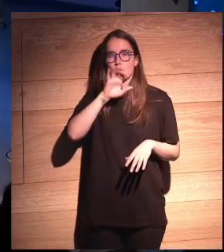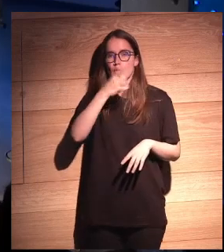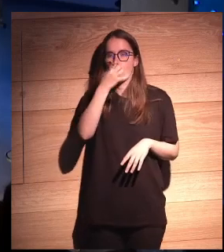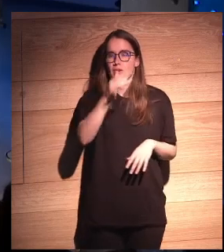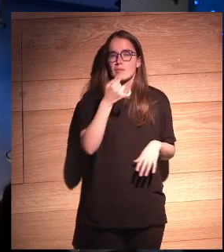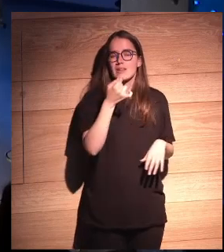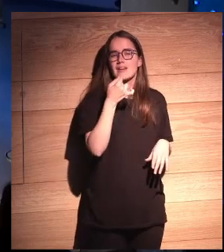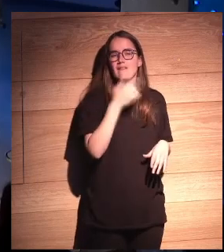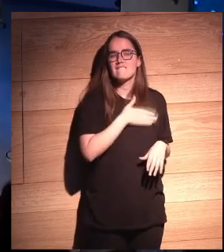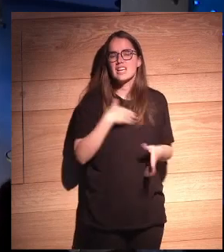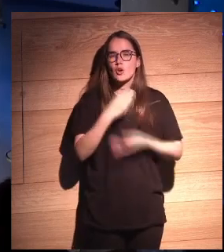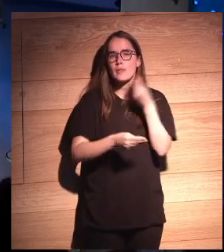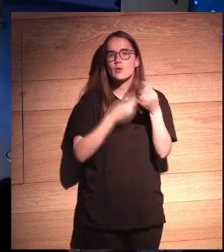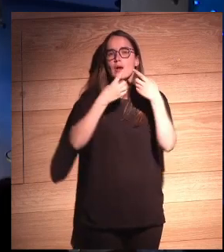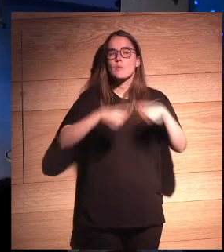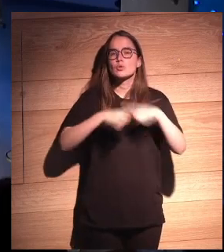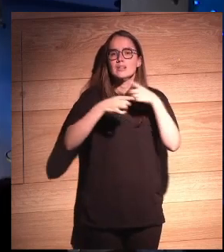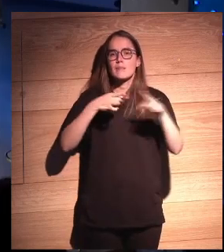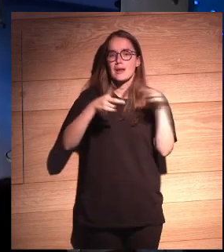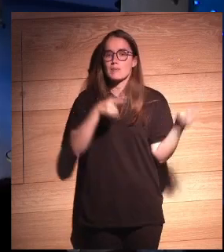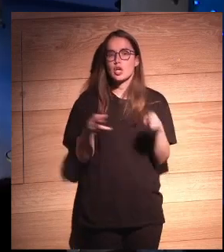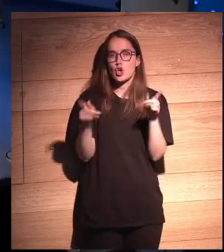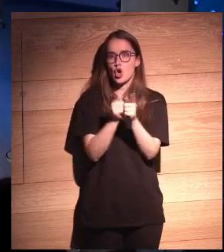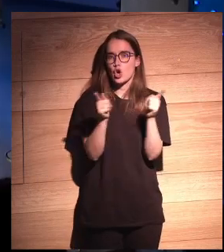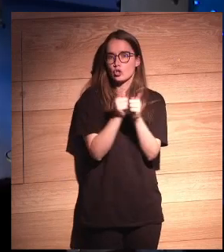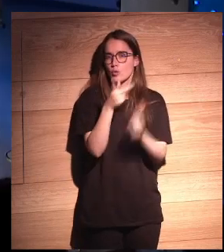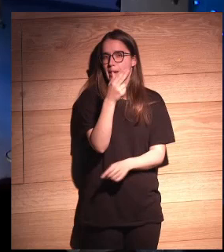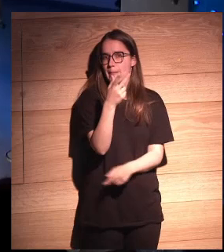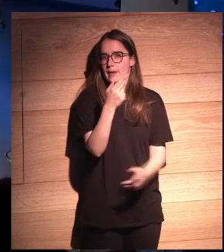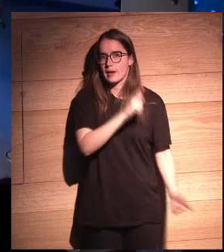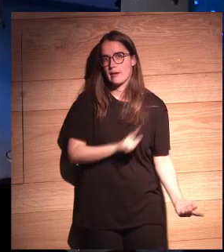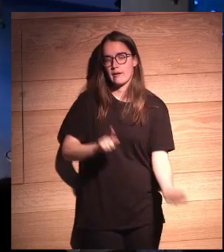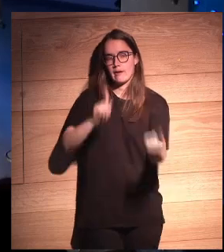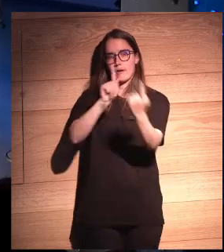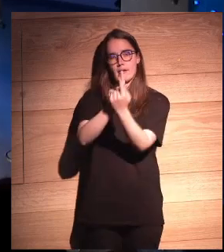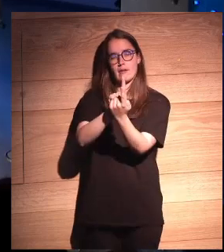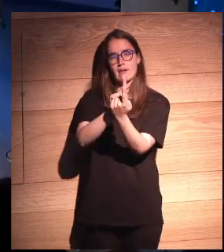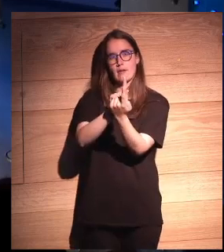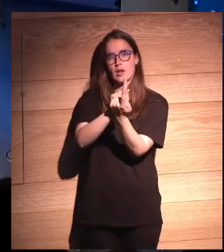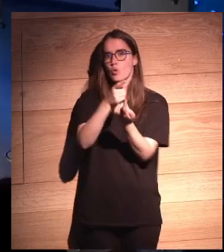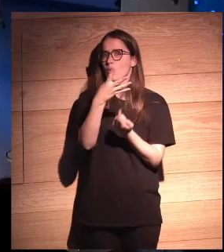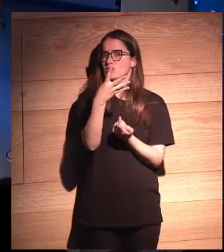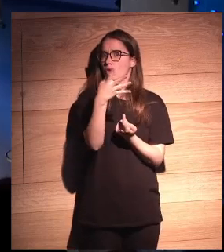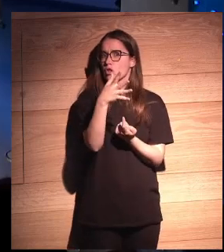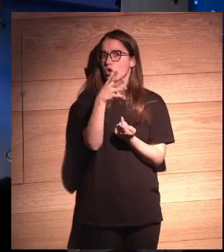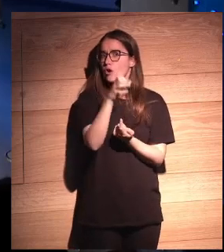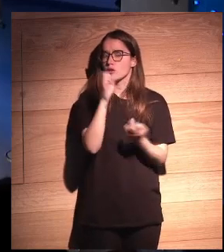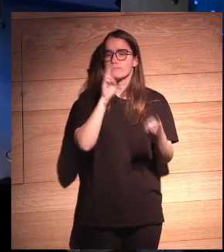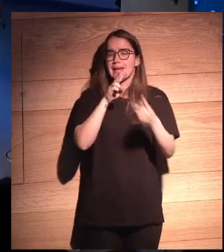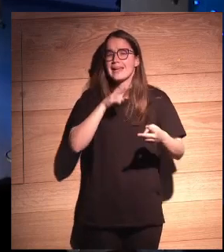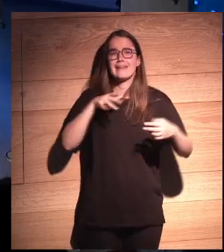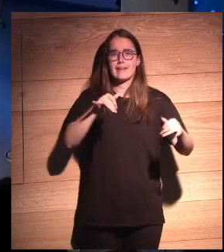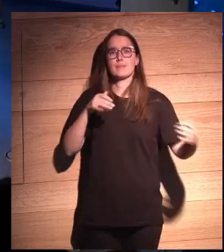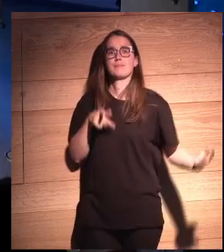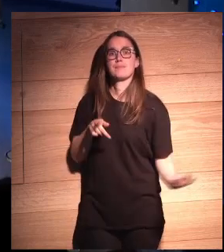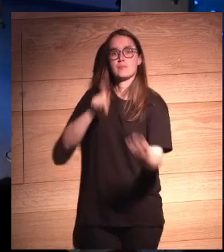me dijeron, Rigel, quisiera hacer la música para mi cortometraje. Es de una pareja que se encuentra después de 4 o 5 años sin haberse visto,